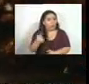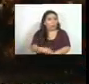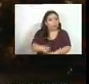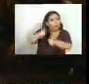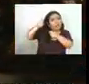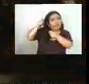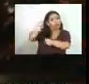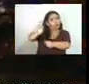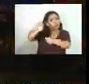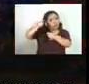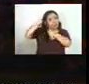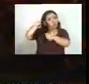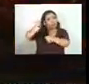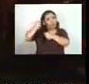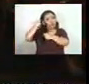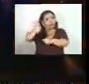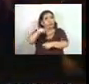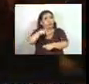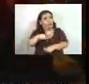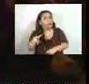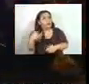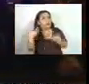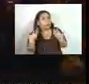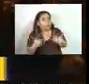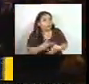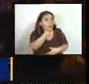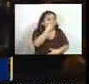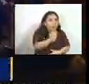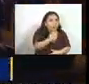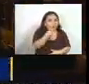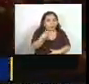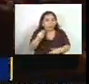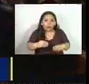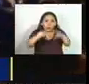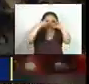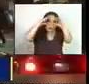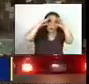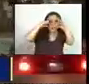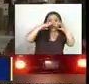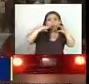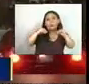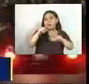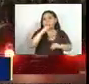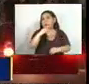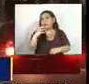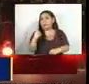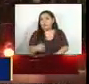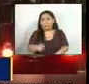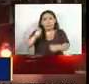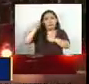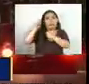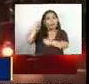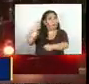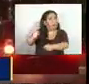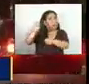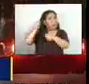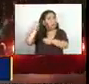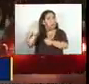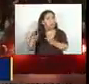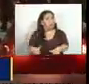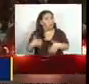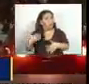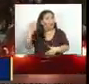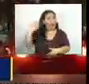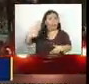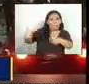la ciudad se acerca a cien noches consecutivas de manifestaciones de Black Lives Matter tras el reciente